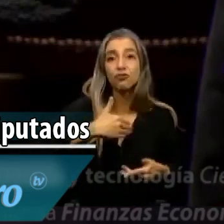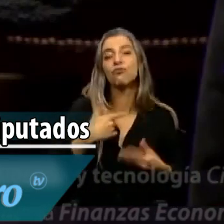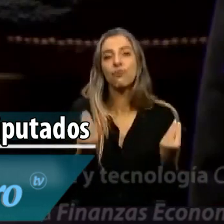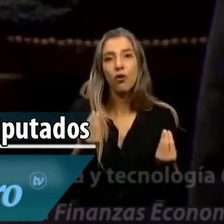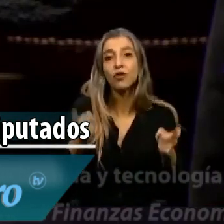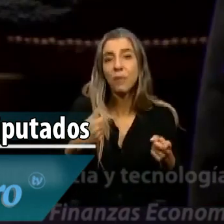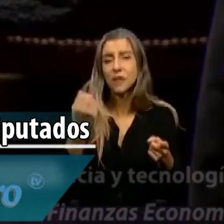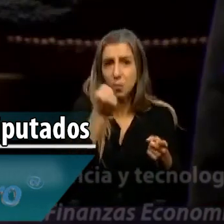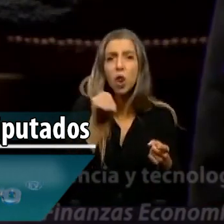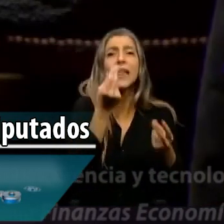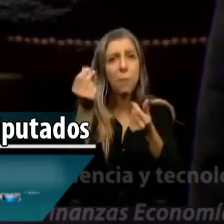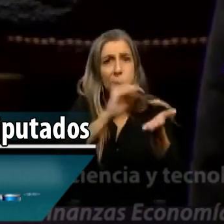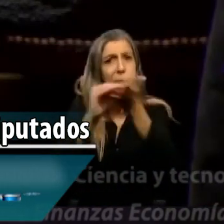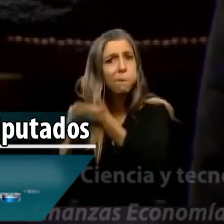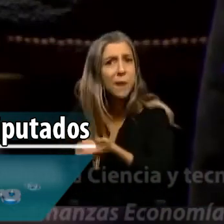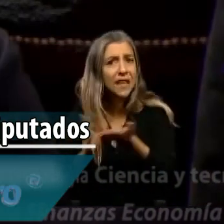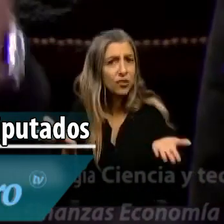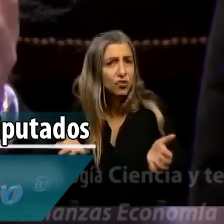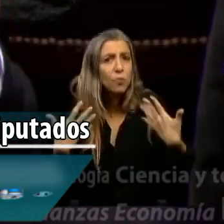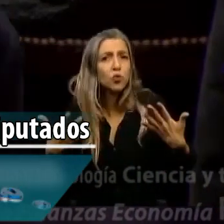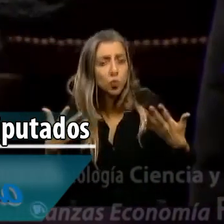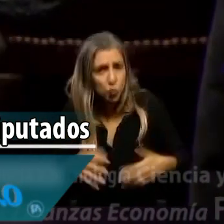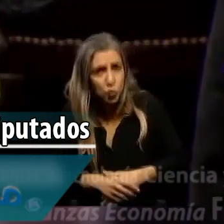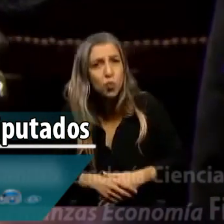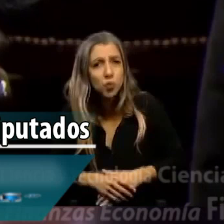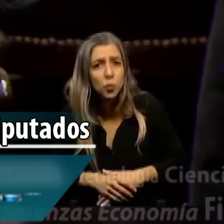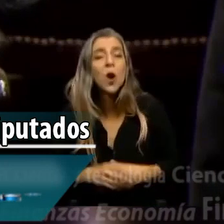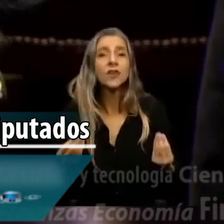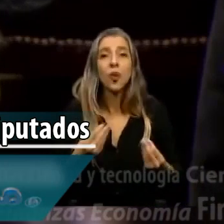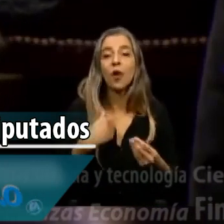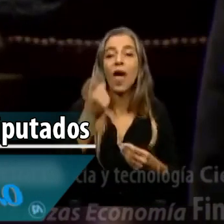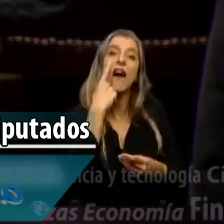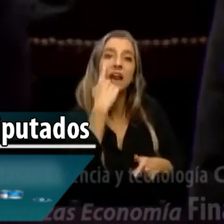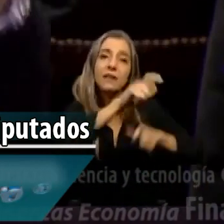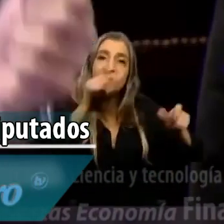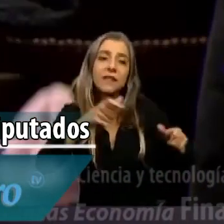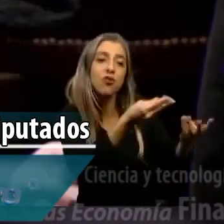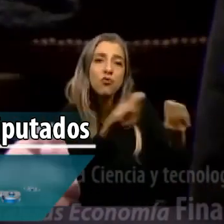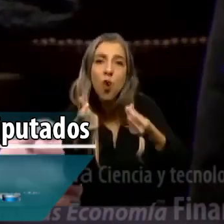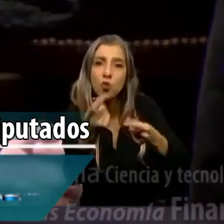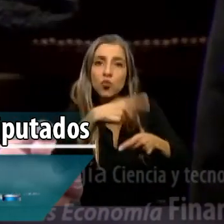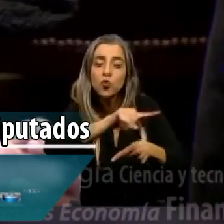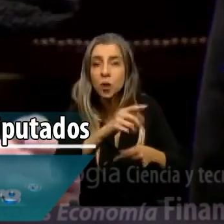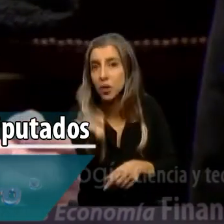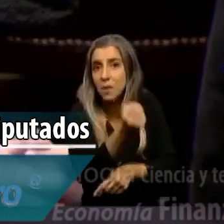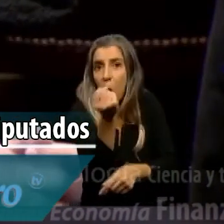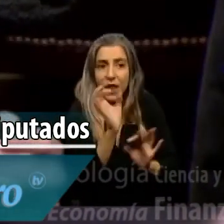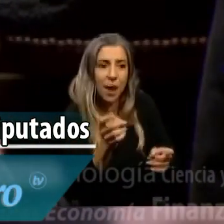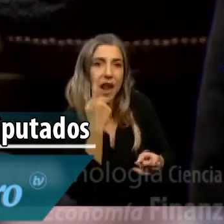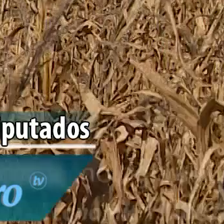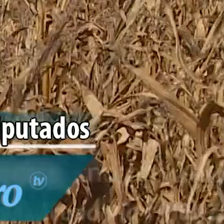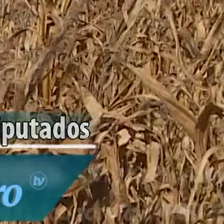estos insumos fundamentales que son commodities con el usuario, el consumidor que carga la